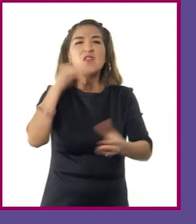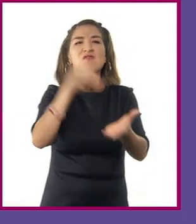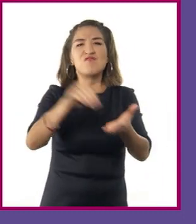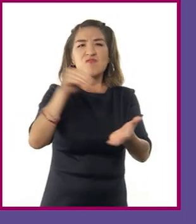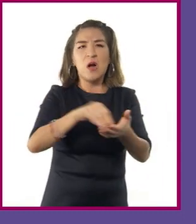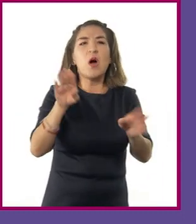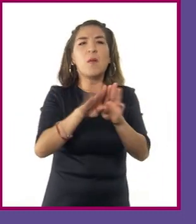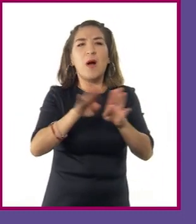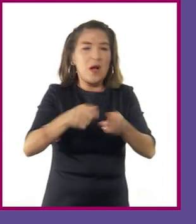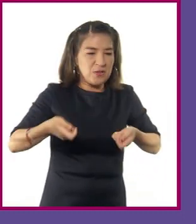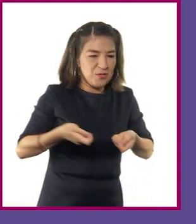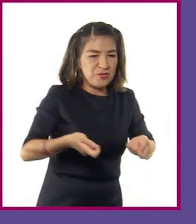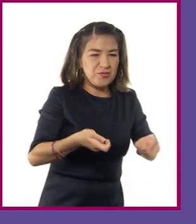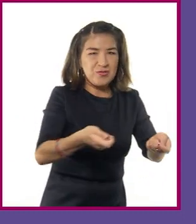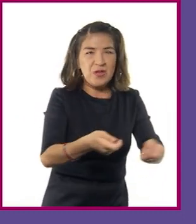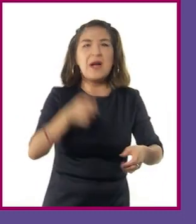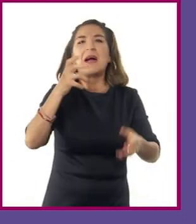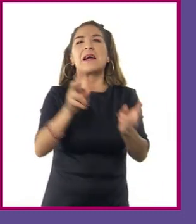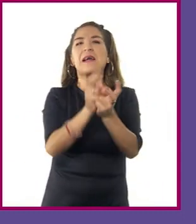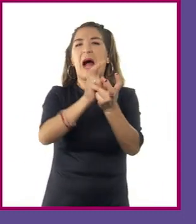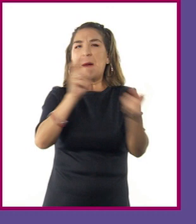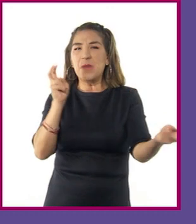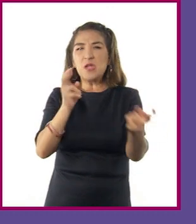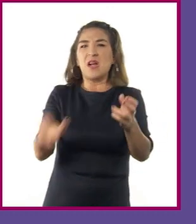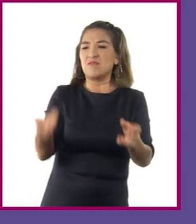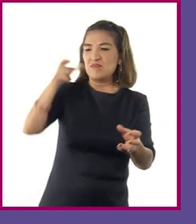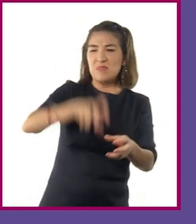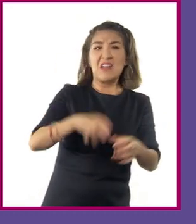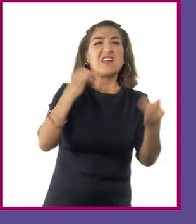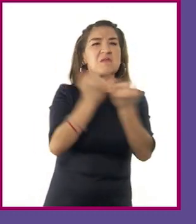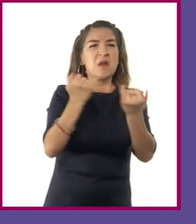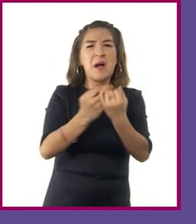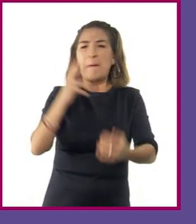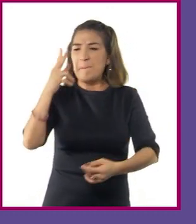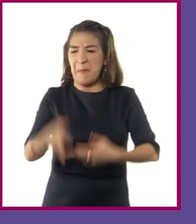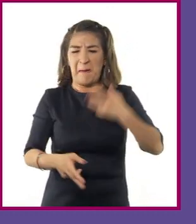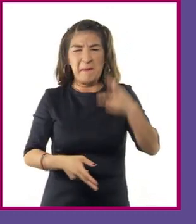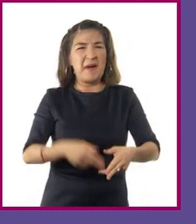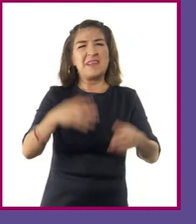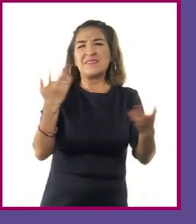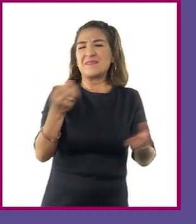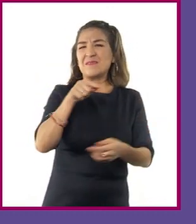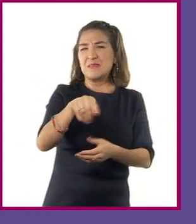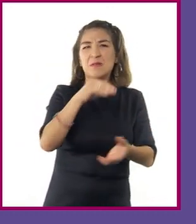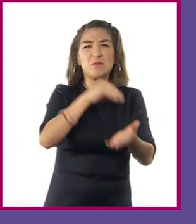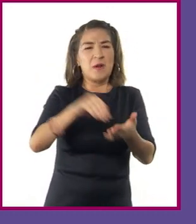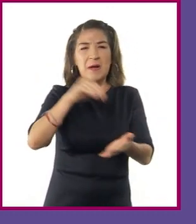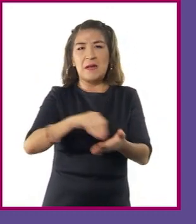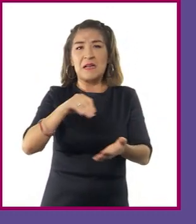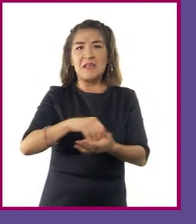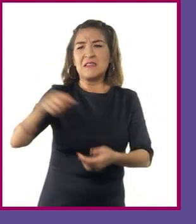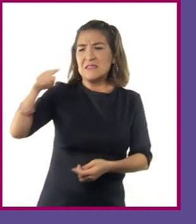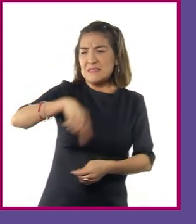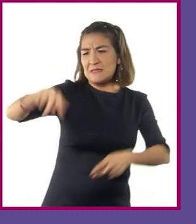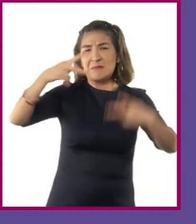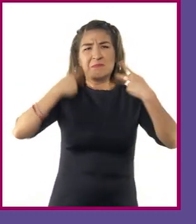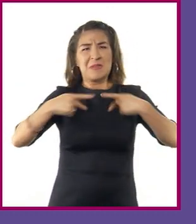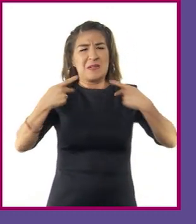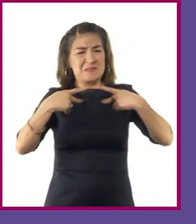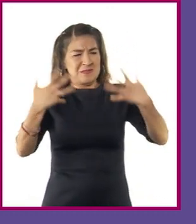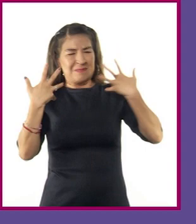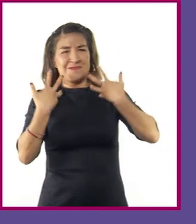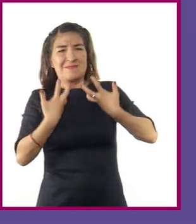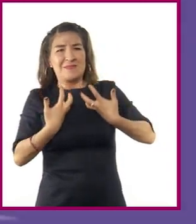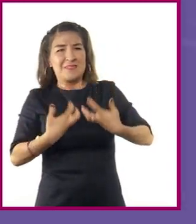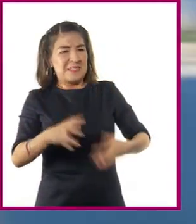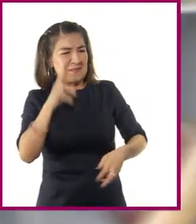en carretillas, camionetas e incluso destazados, ante el asombro de los automovilistas que pasaban